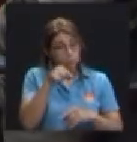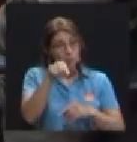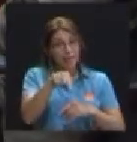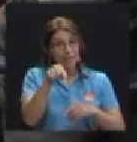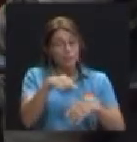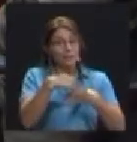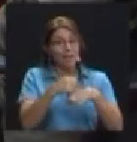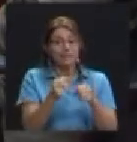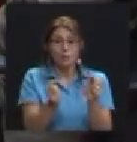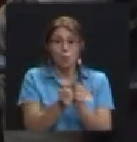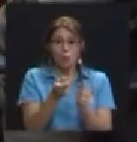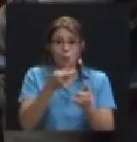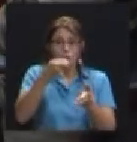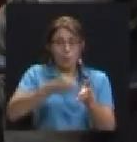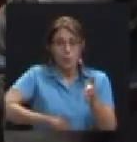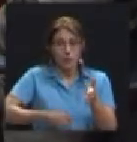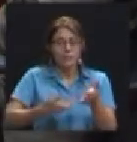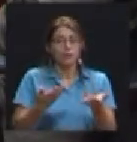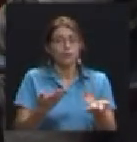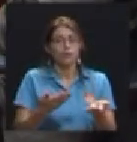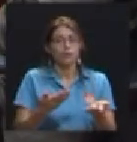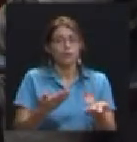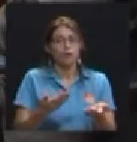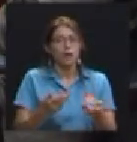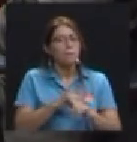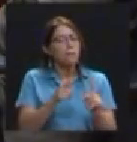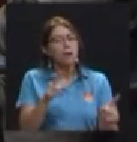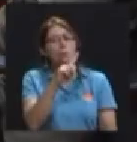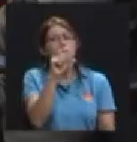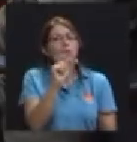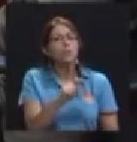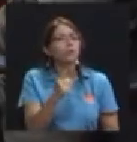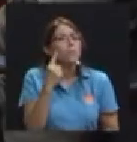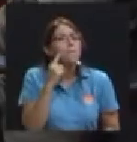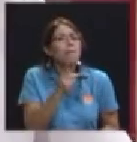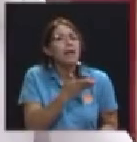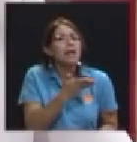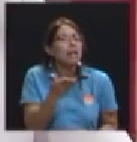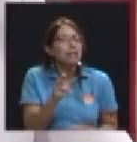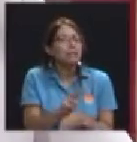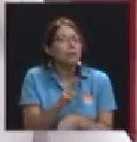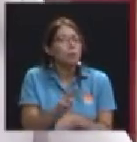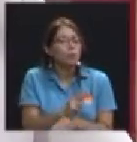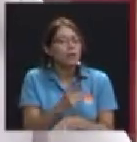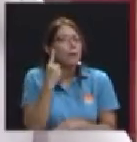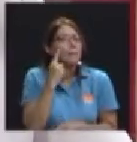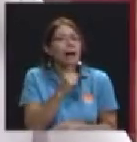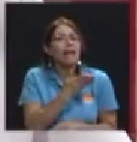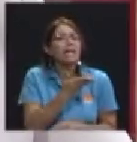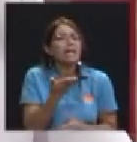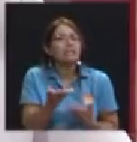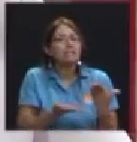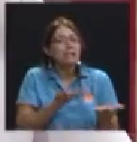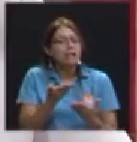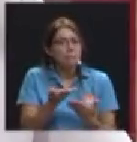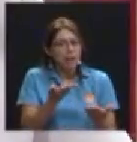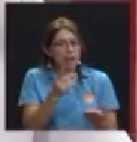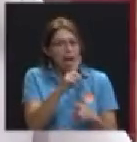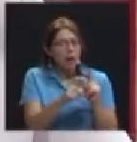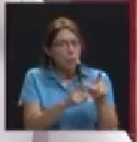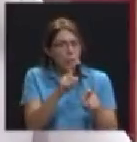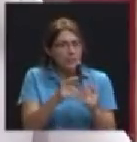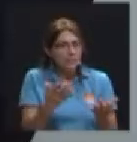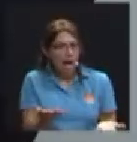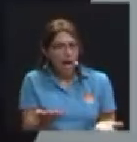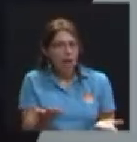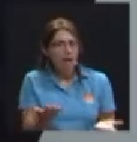impuestos, es, bueno, ¿y para qué sirve, para qué se usa la encuesta? Uno de los temas es,